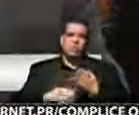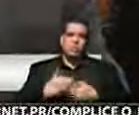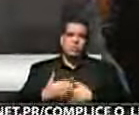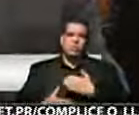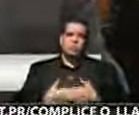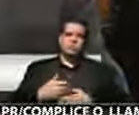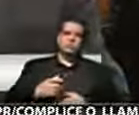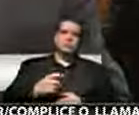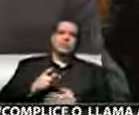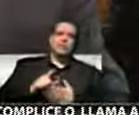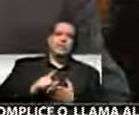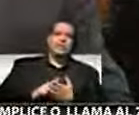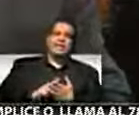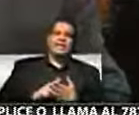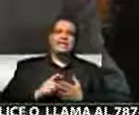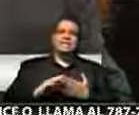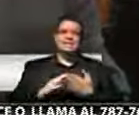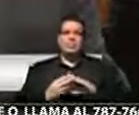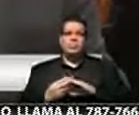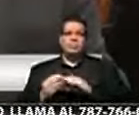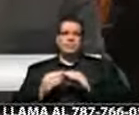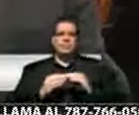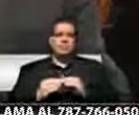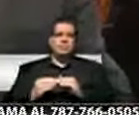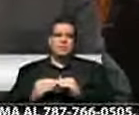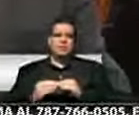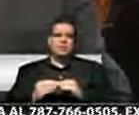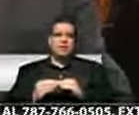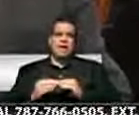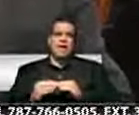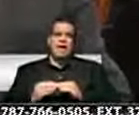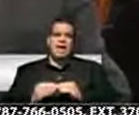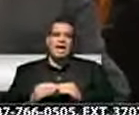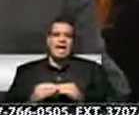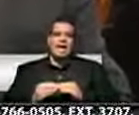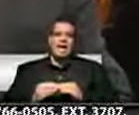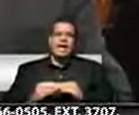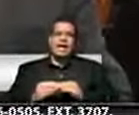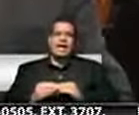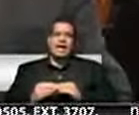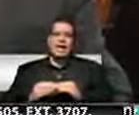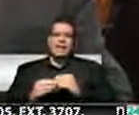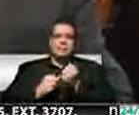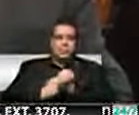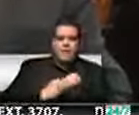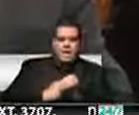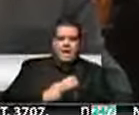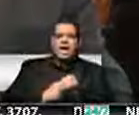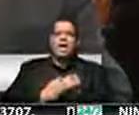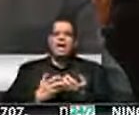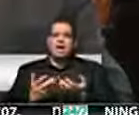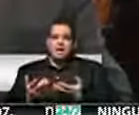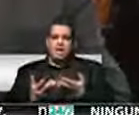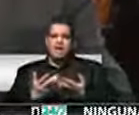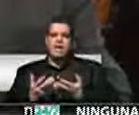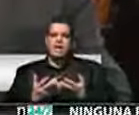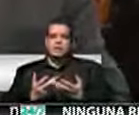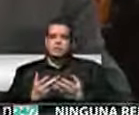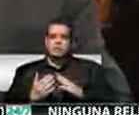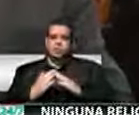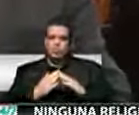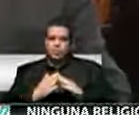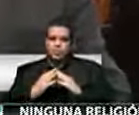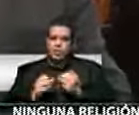se han convertido en cabilderos cabilderos a las causas de sus comunidades decenas de ellos se han convertido de